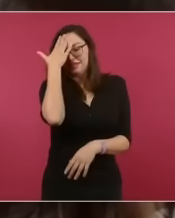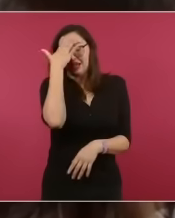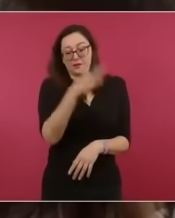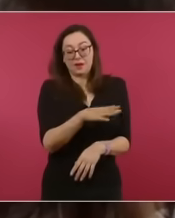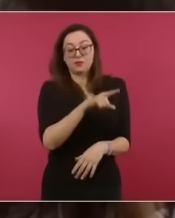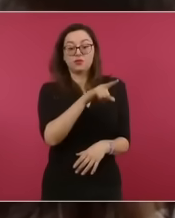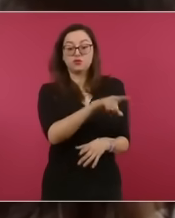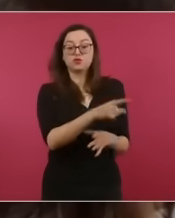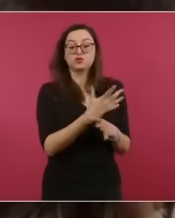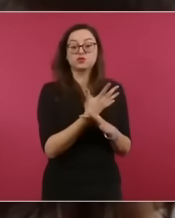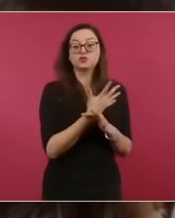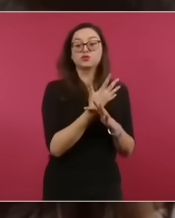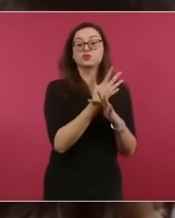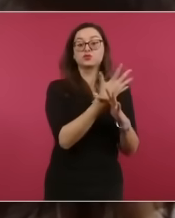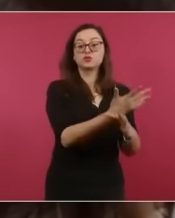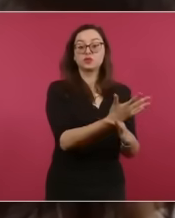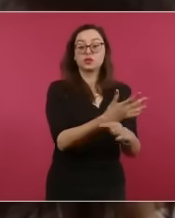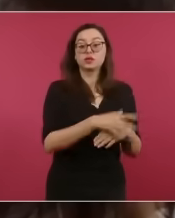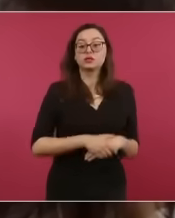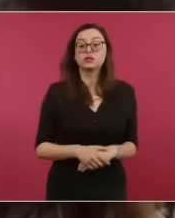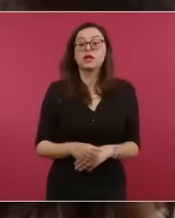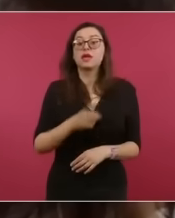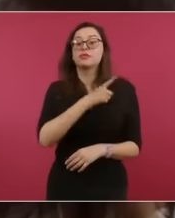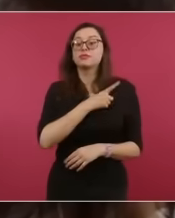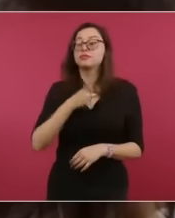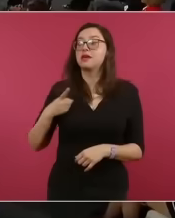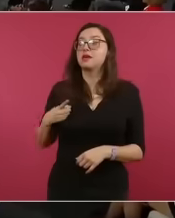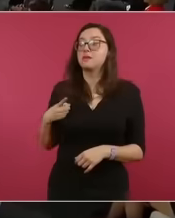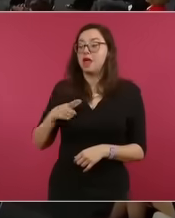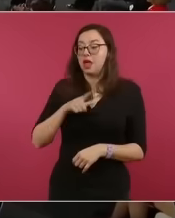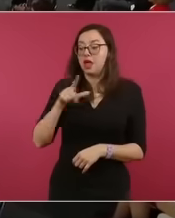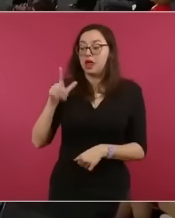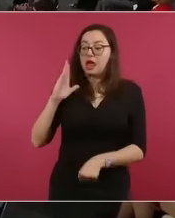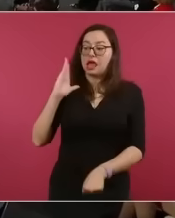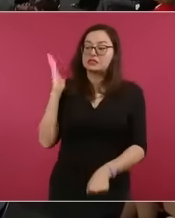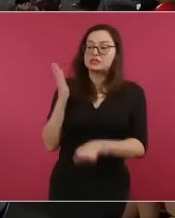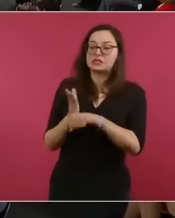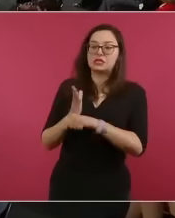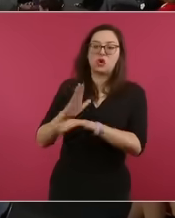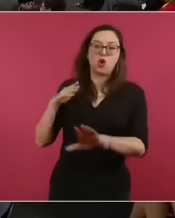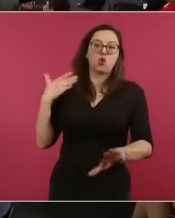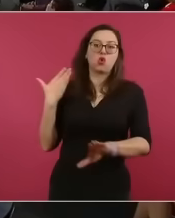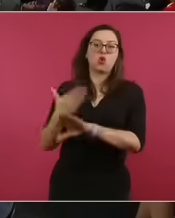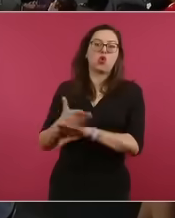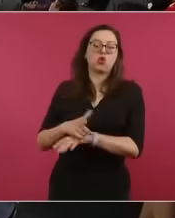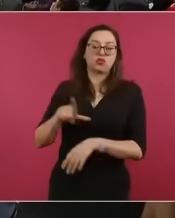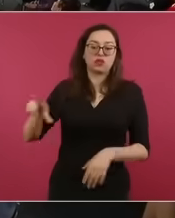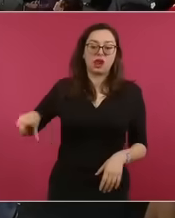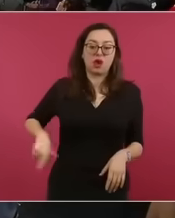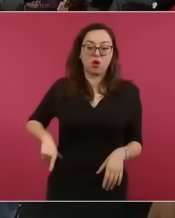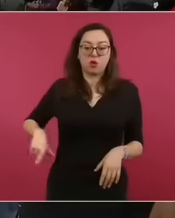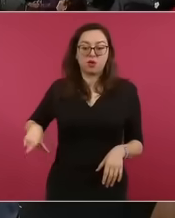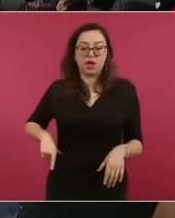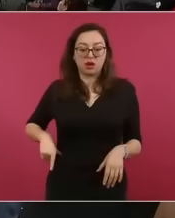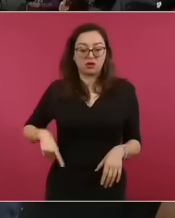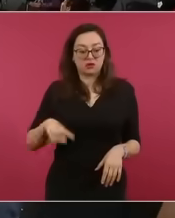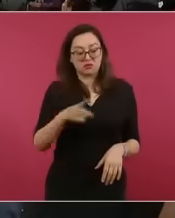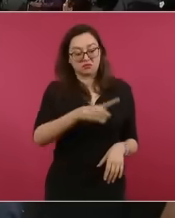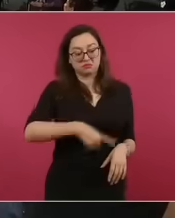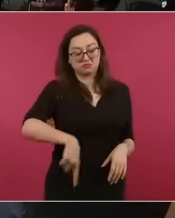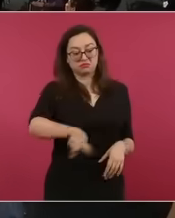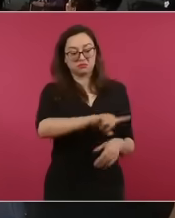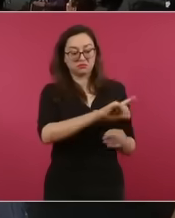una sanción en términos morales, pero sobre todo establecer un archivo que les permita a